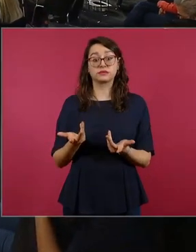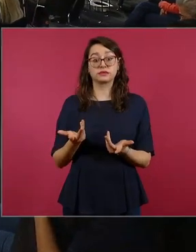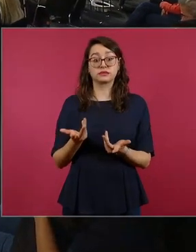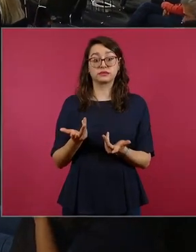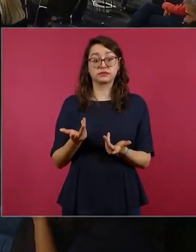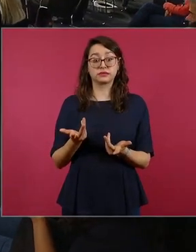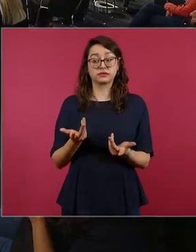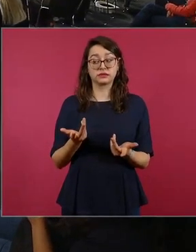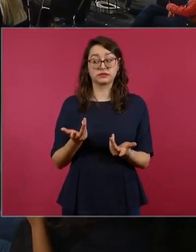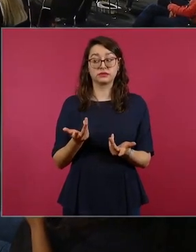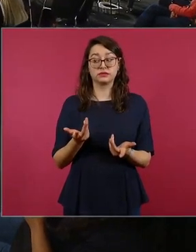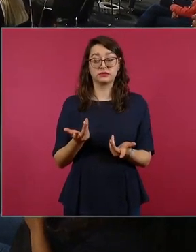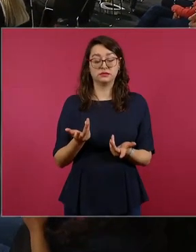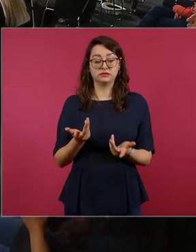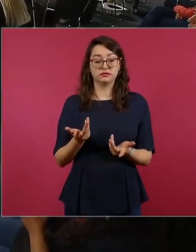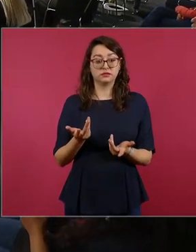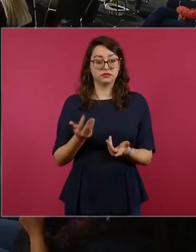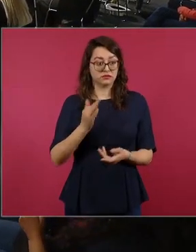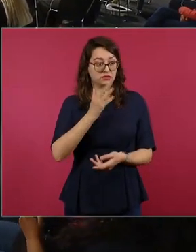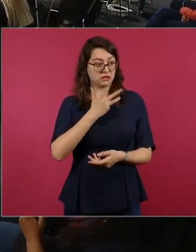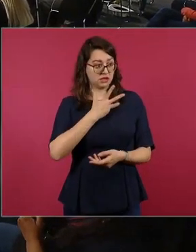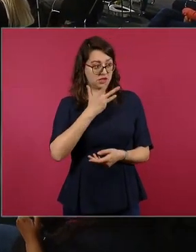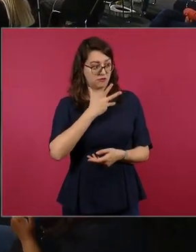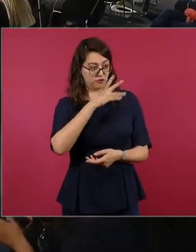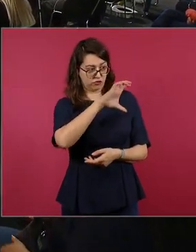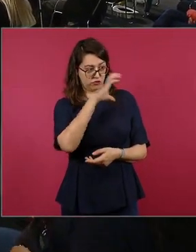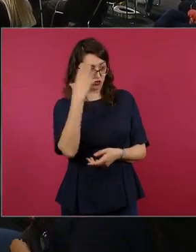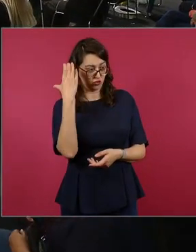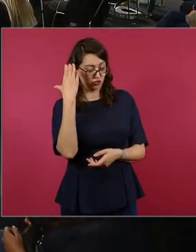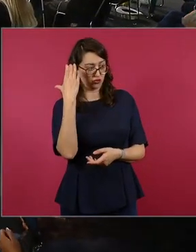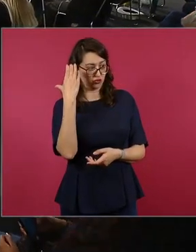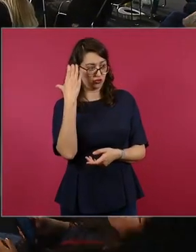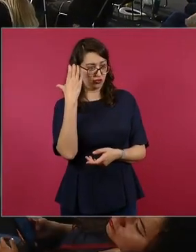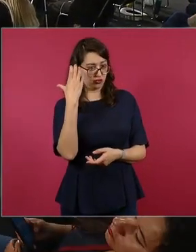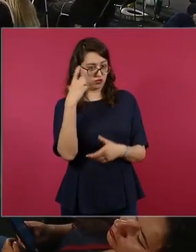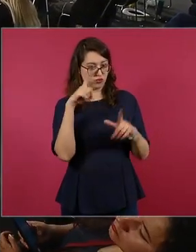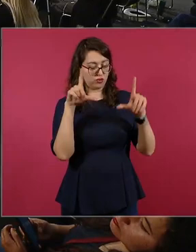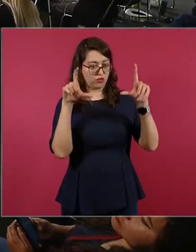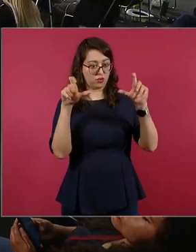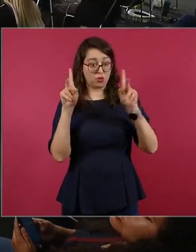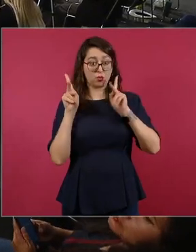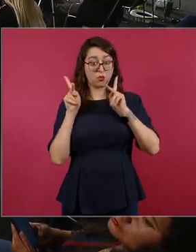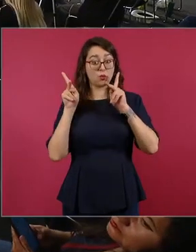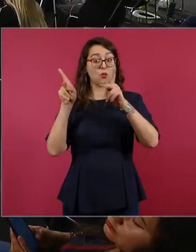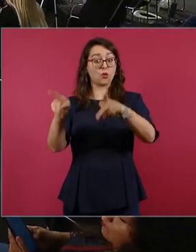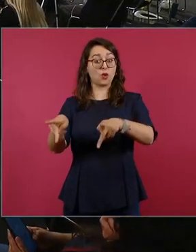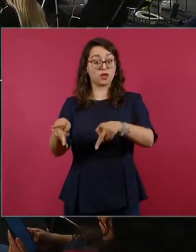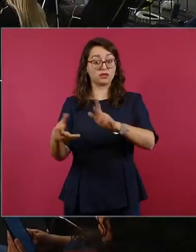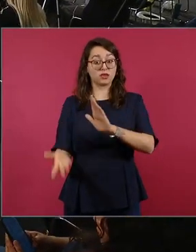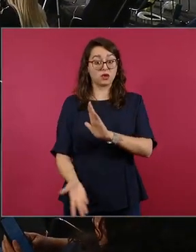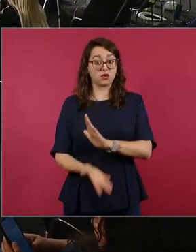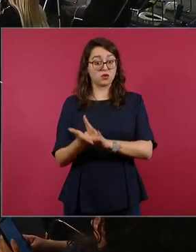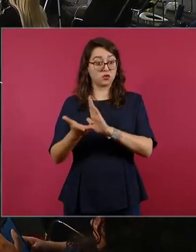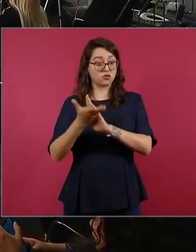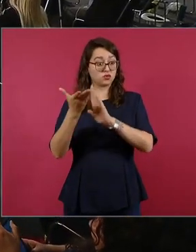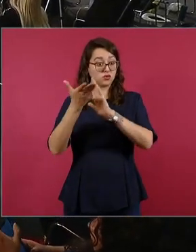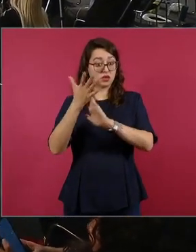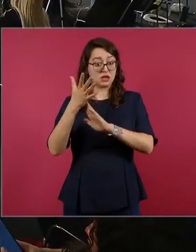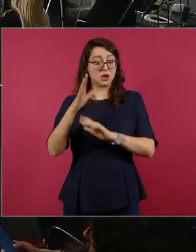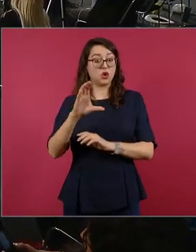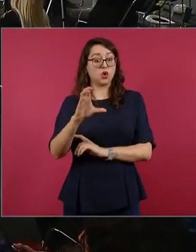el licenciado Nuño la foto del puente de la Concordia